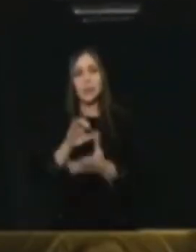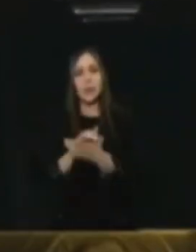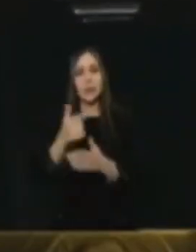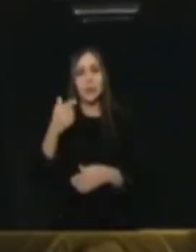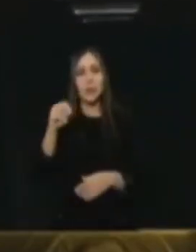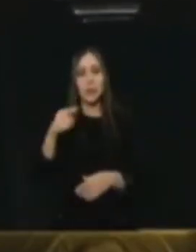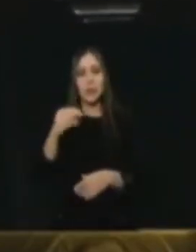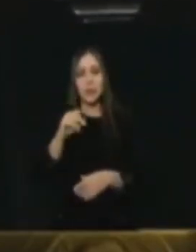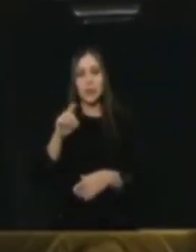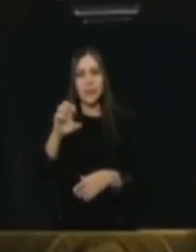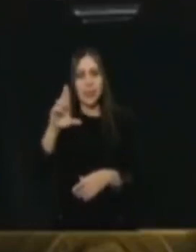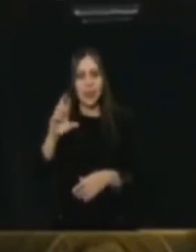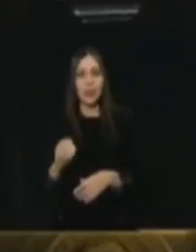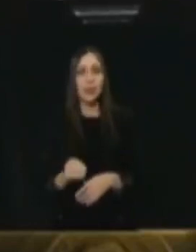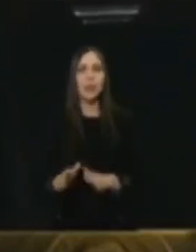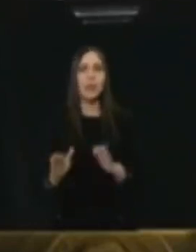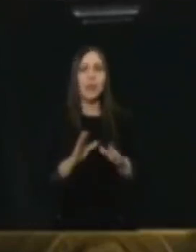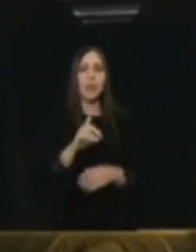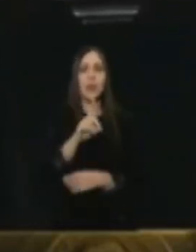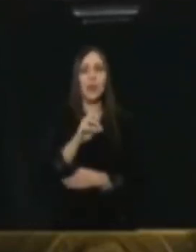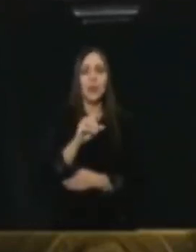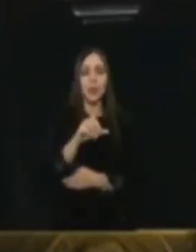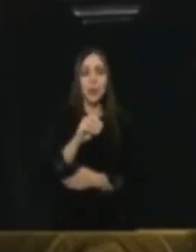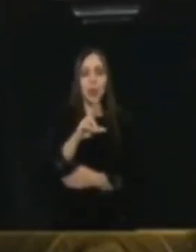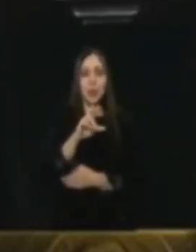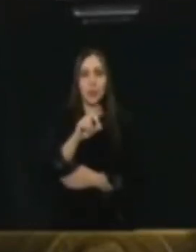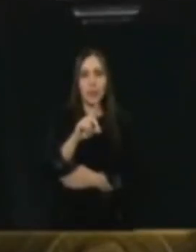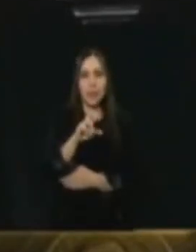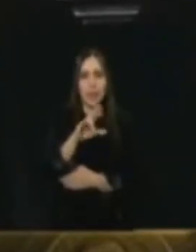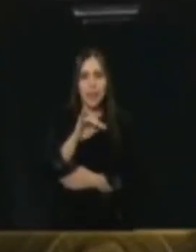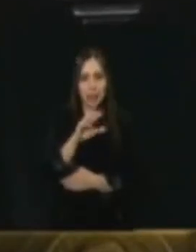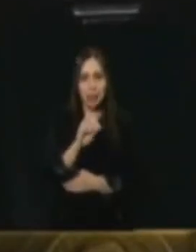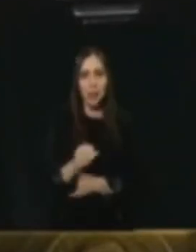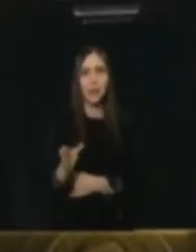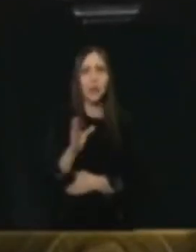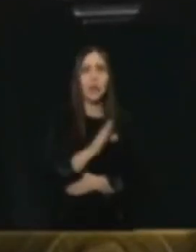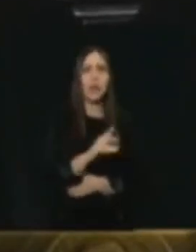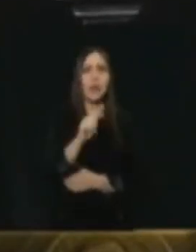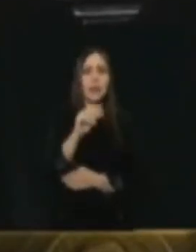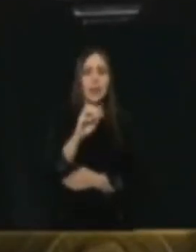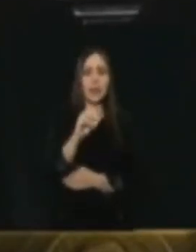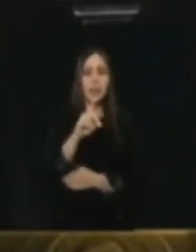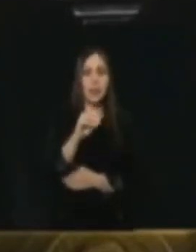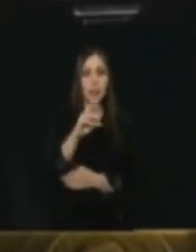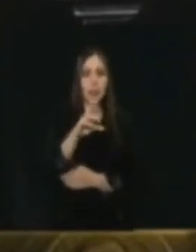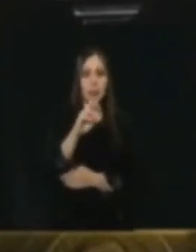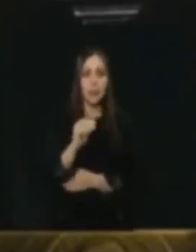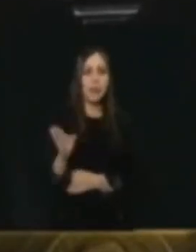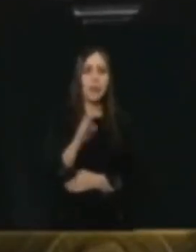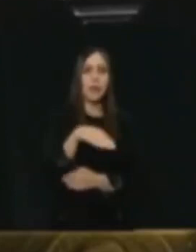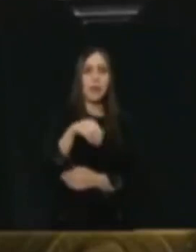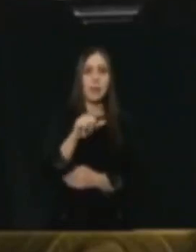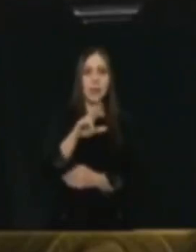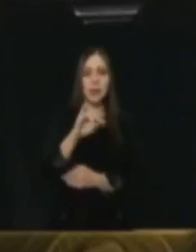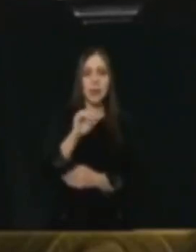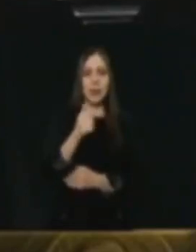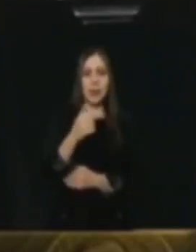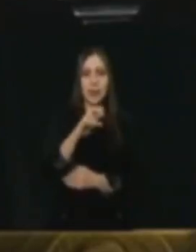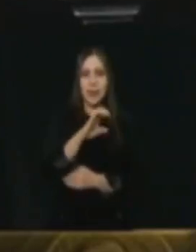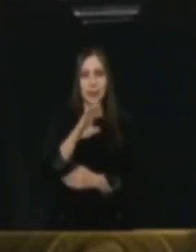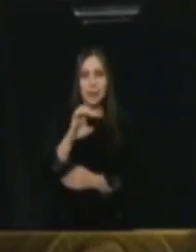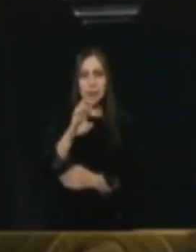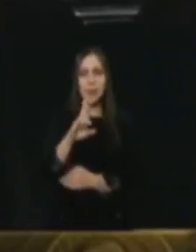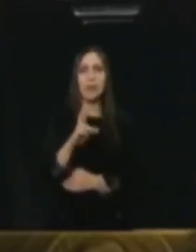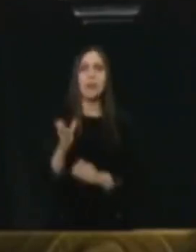a Dolores del Río, a Teodoro González de León, a María Grieber y a Consuelo